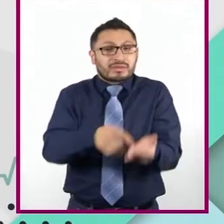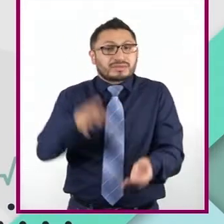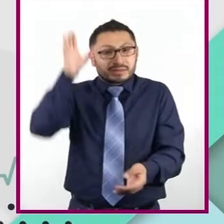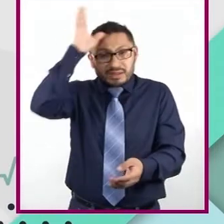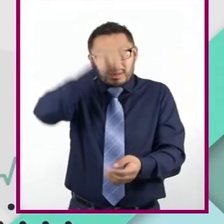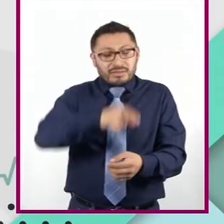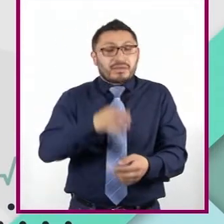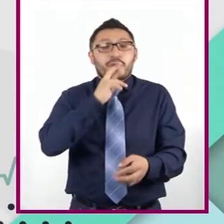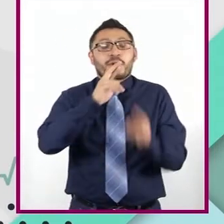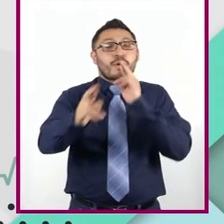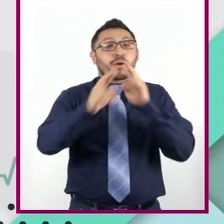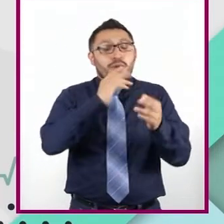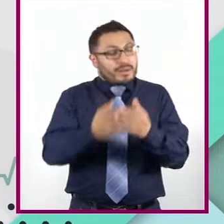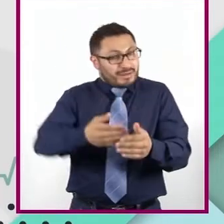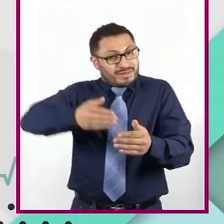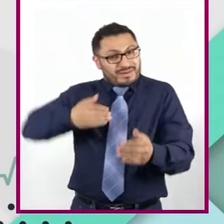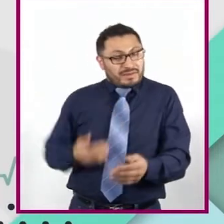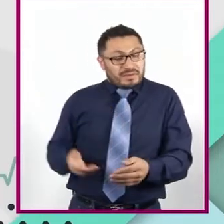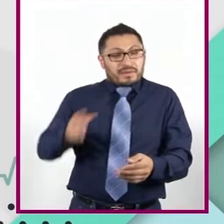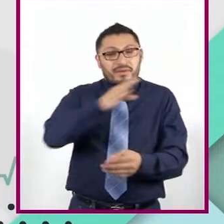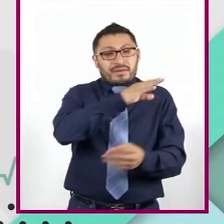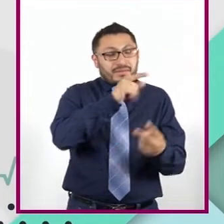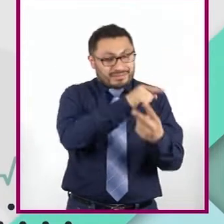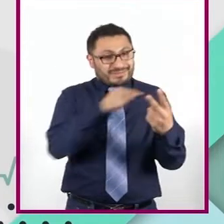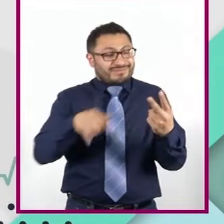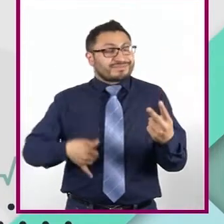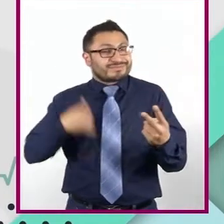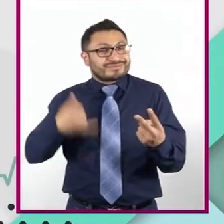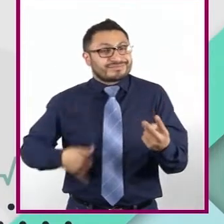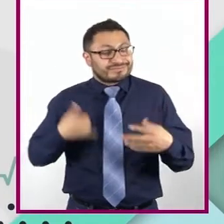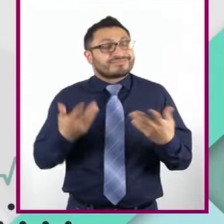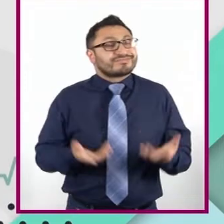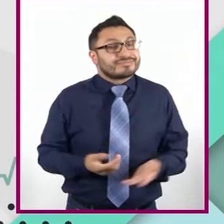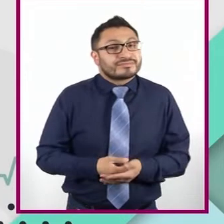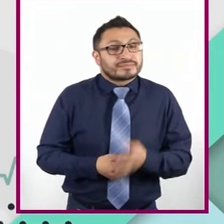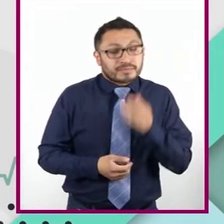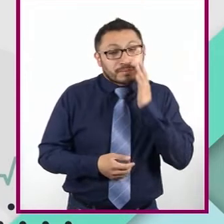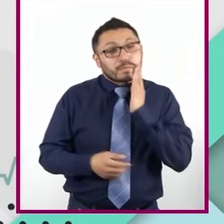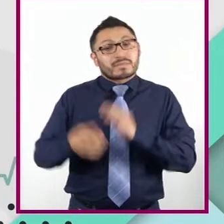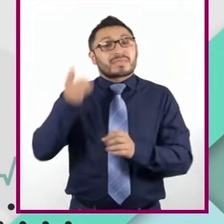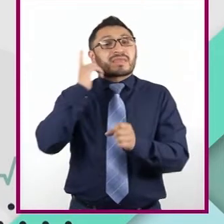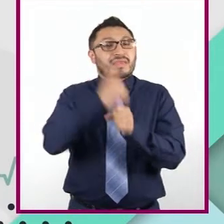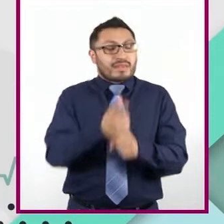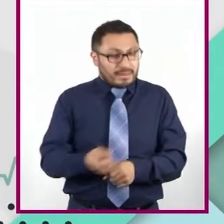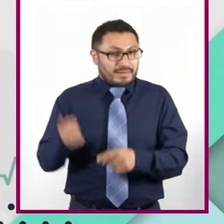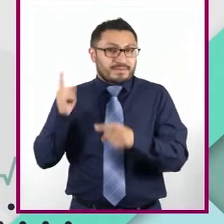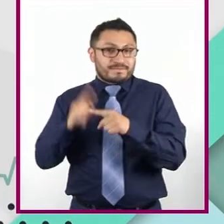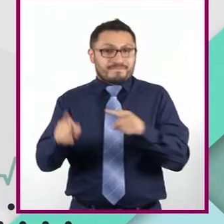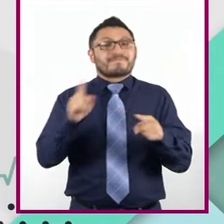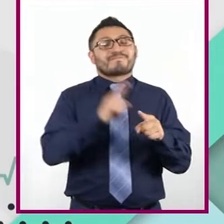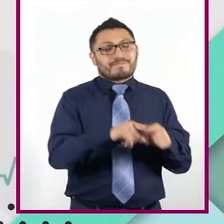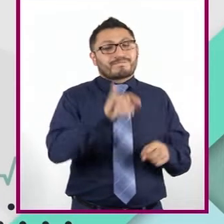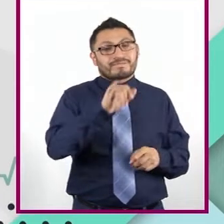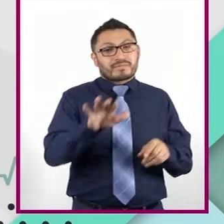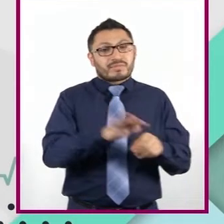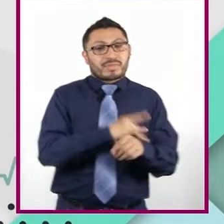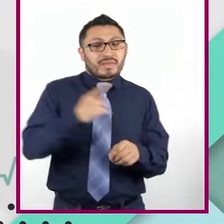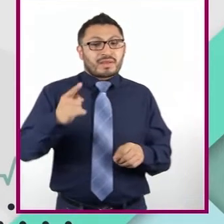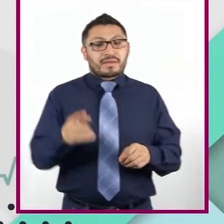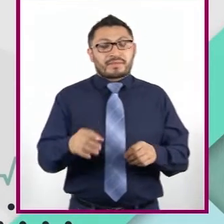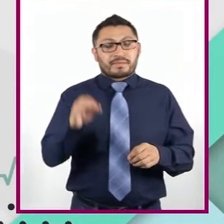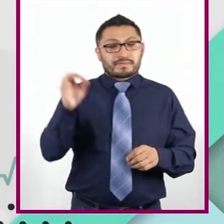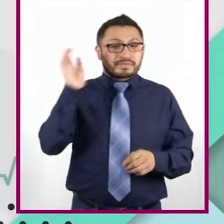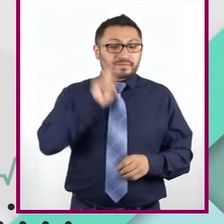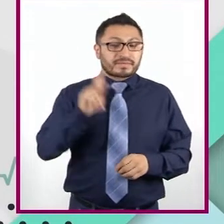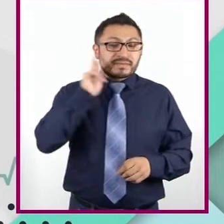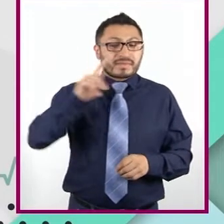los resultados obtenidos por Cecilia y Santiago? Identificamos que son diferentes, porque la probabilidad